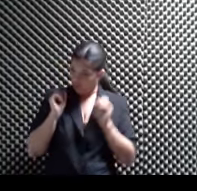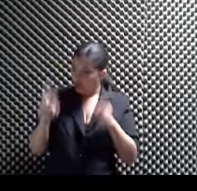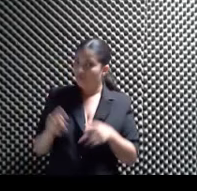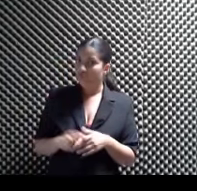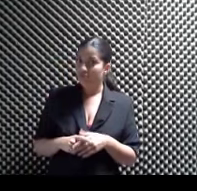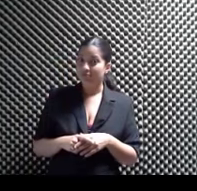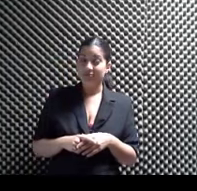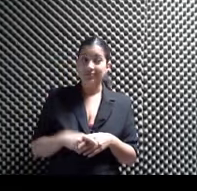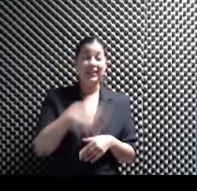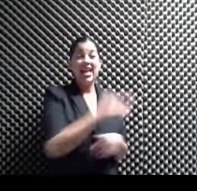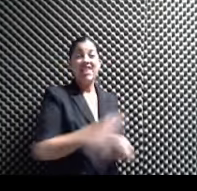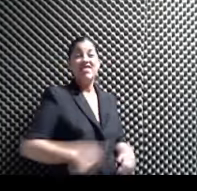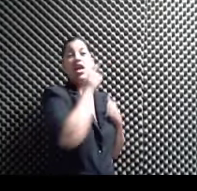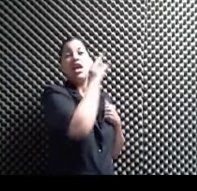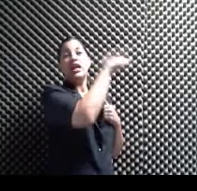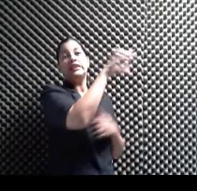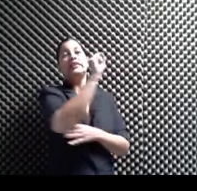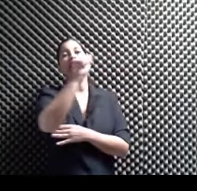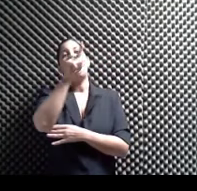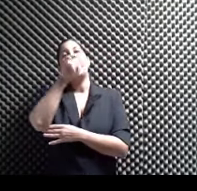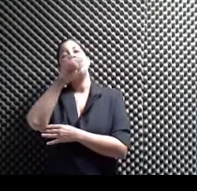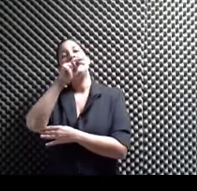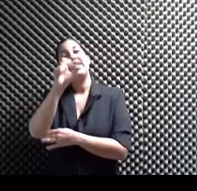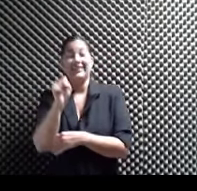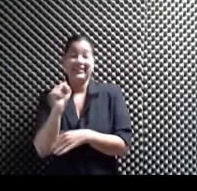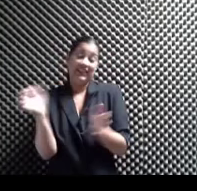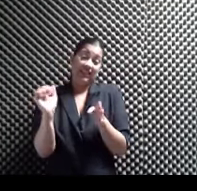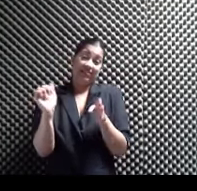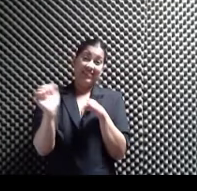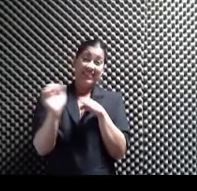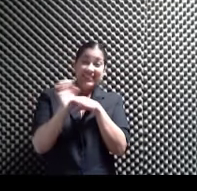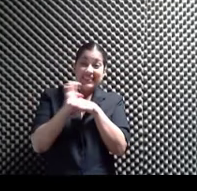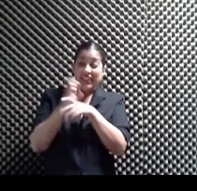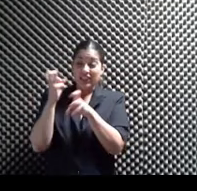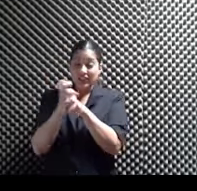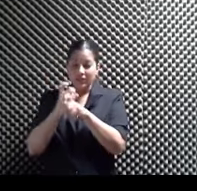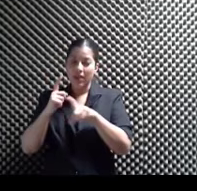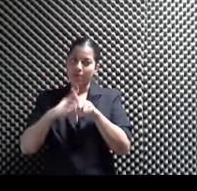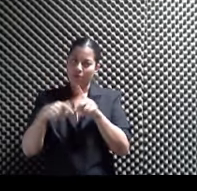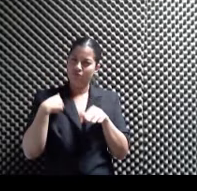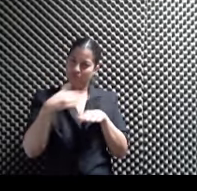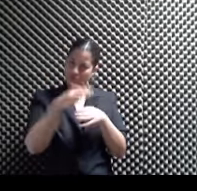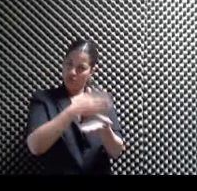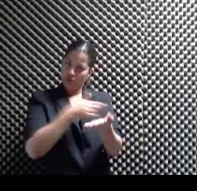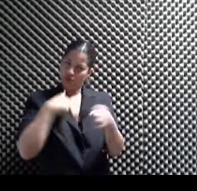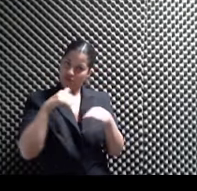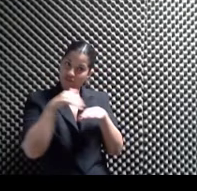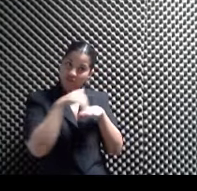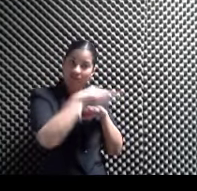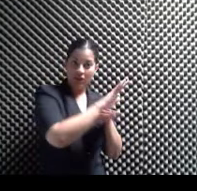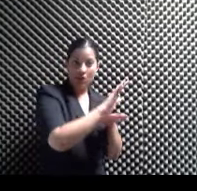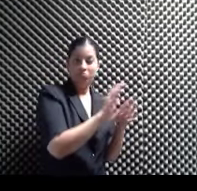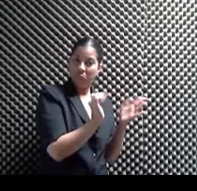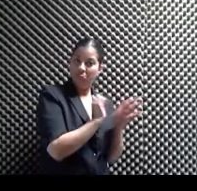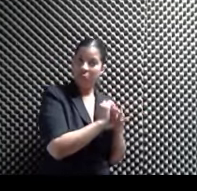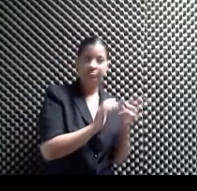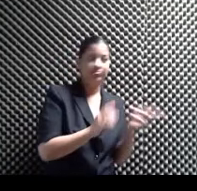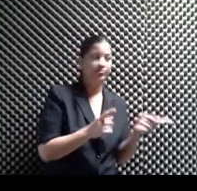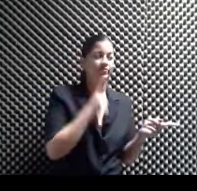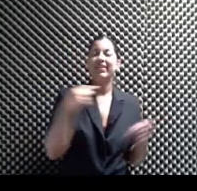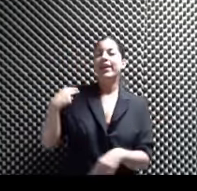Salinas O sea El problema es Los ensayos Pero yo le envío La música Él la ensaya Y la ve Y Wow Mira Historias Cuentos Y